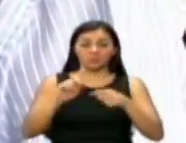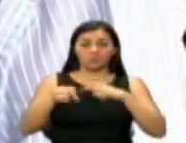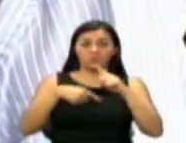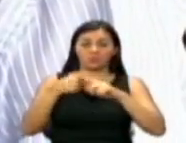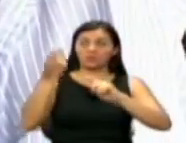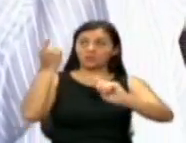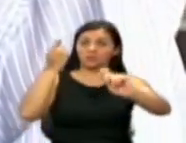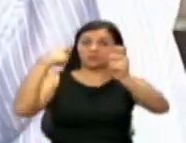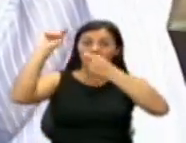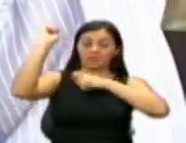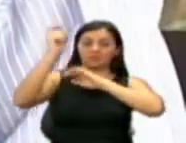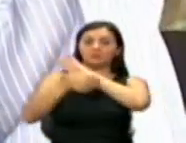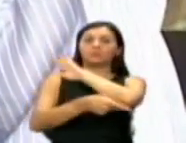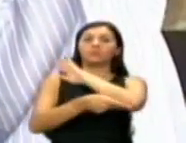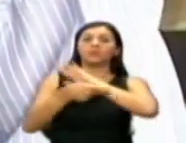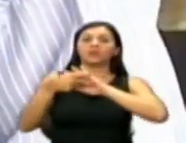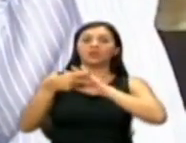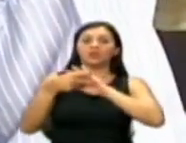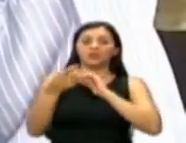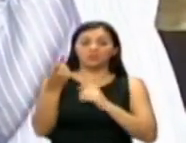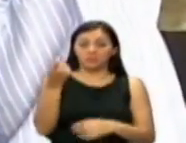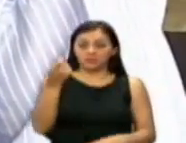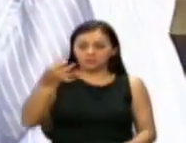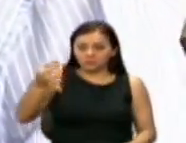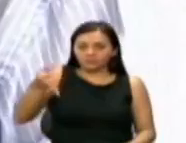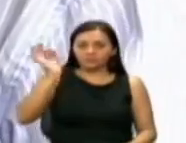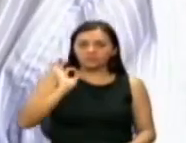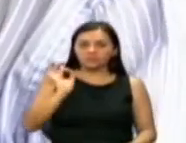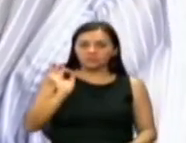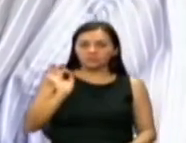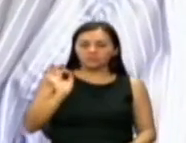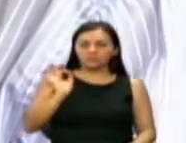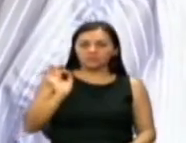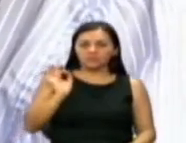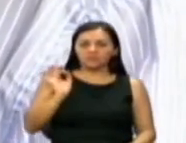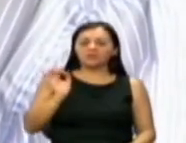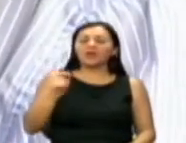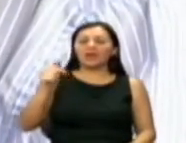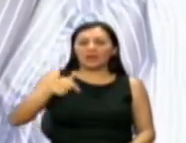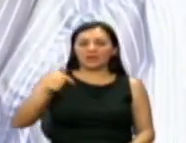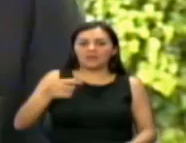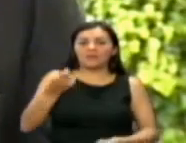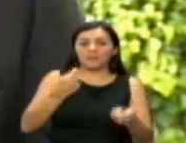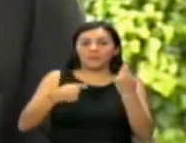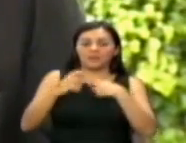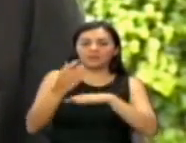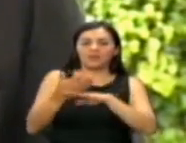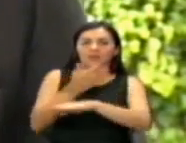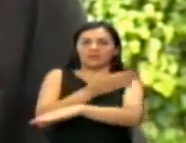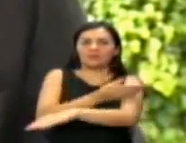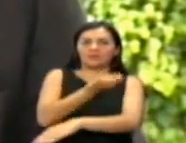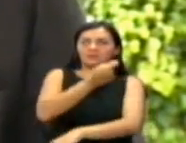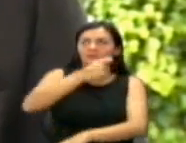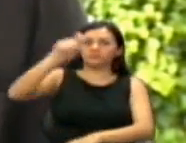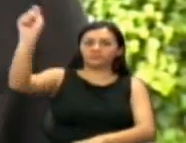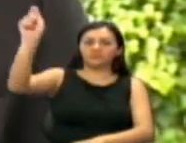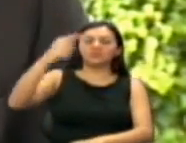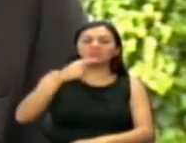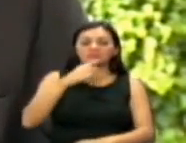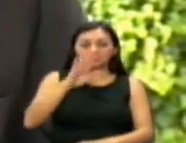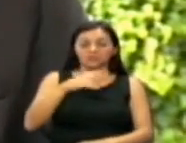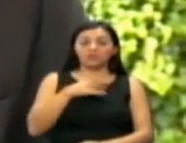petróleo, el precio es al momento. Sí. De la venta anticipada. ¿Qué es una venta anticipada de petróleo? Señora, yo